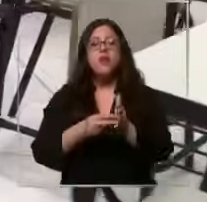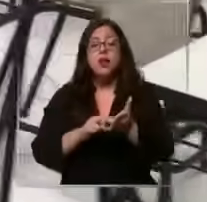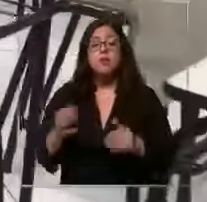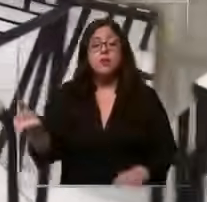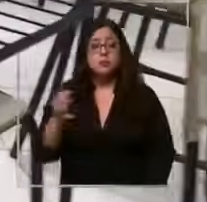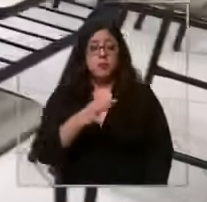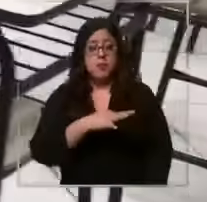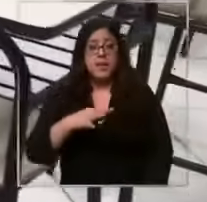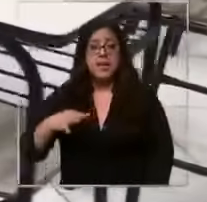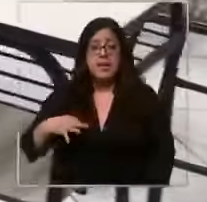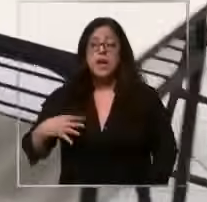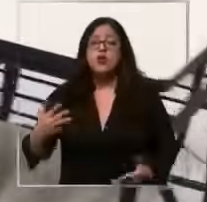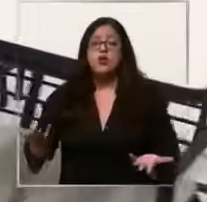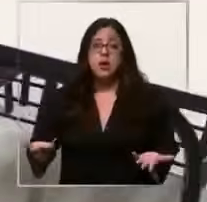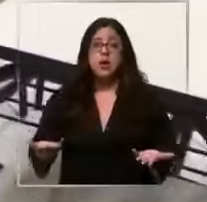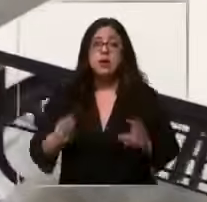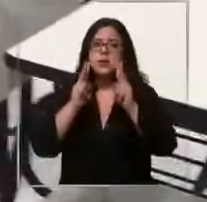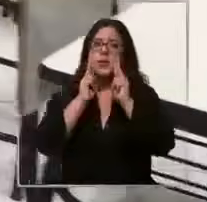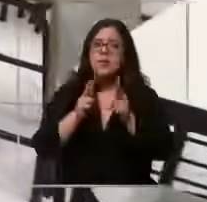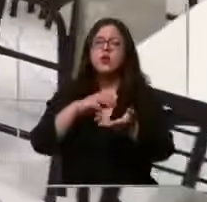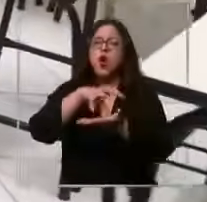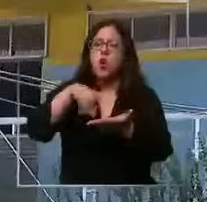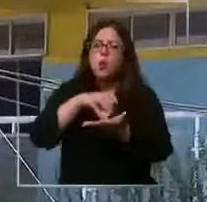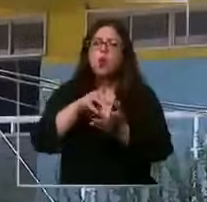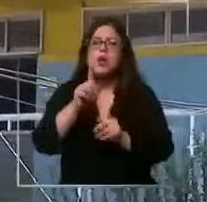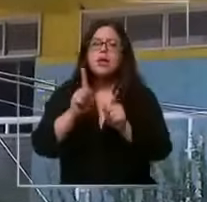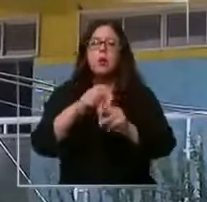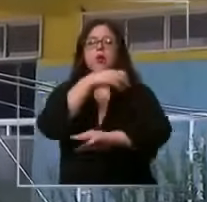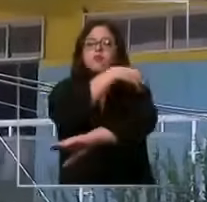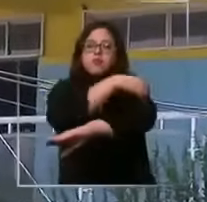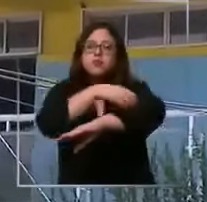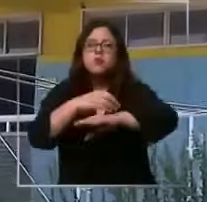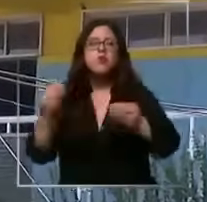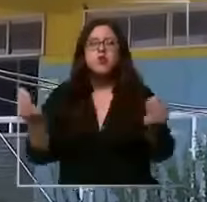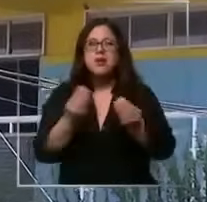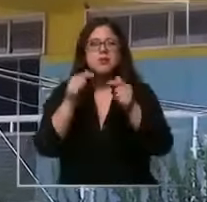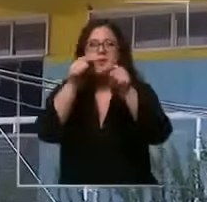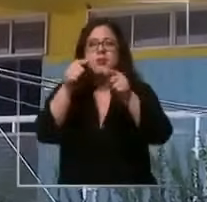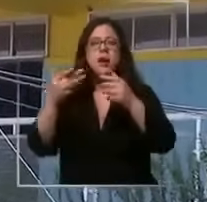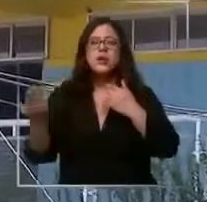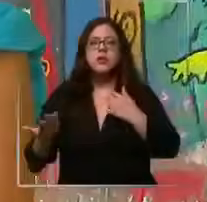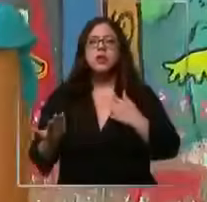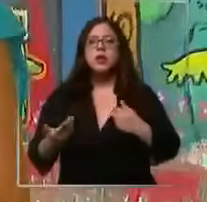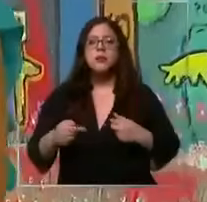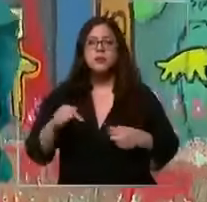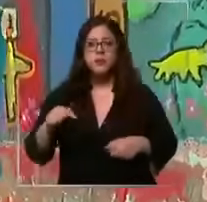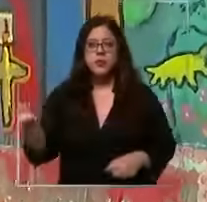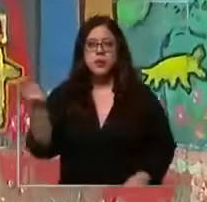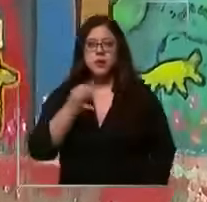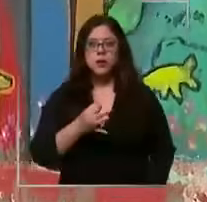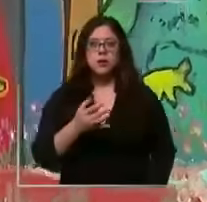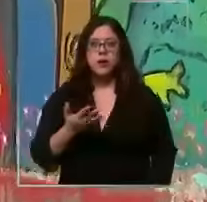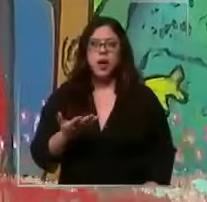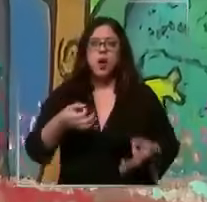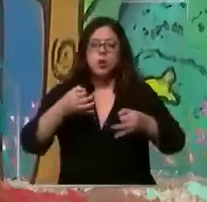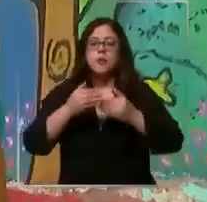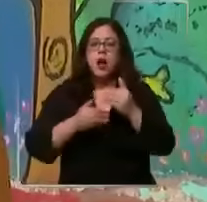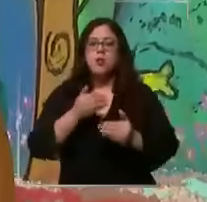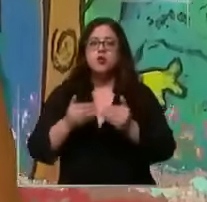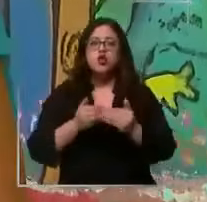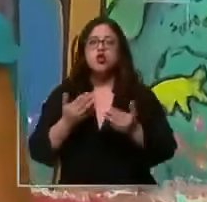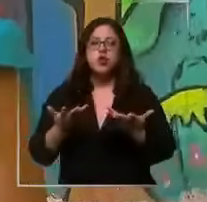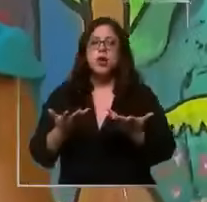el ministerio, se ha visto en comunas y regiones específicas. ¿Pero qué pasó acá? Actualmente dicen que se encuentran en el proceso